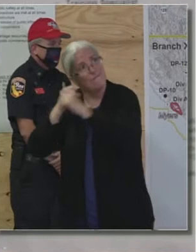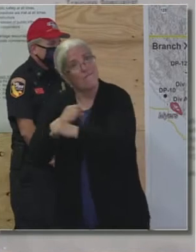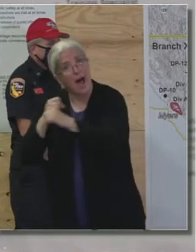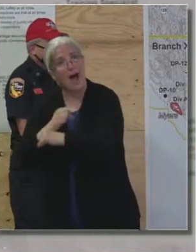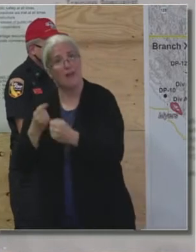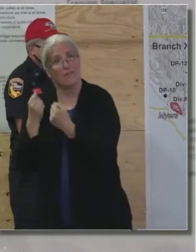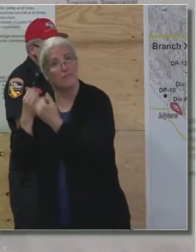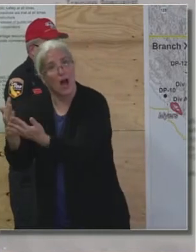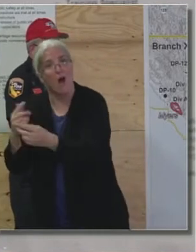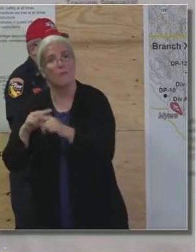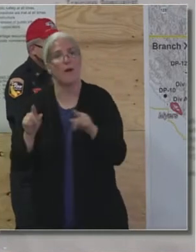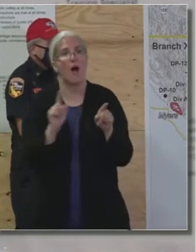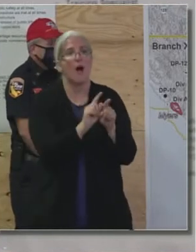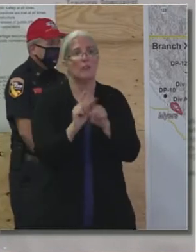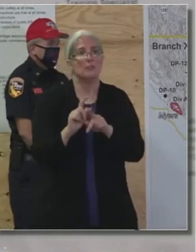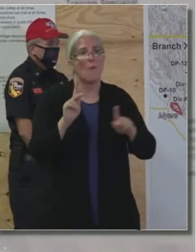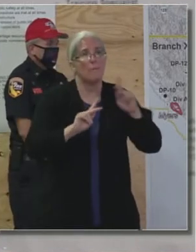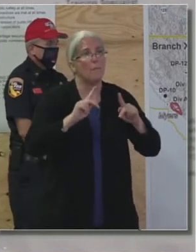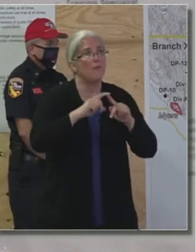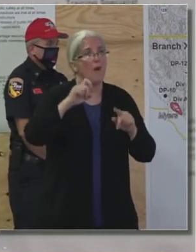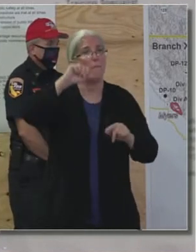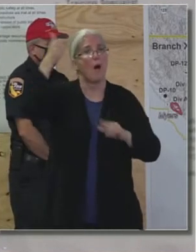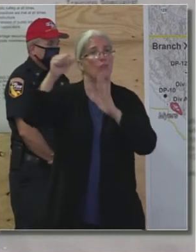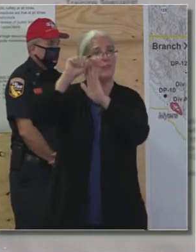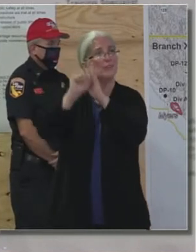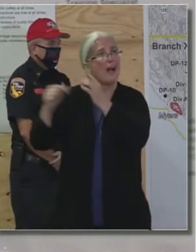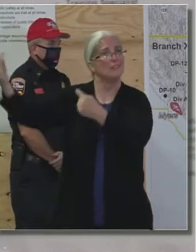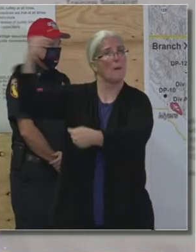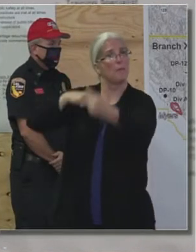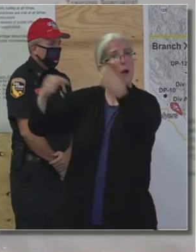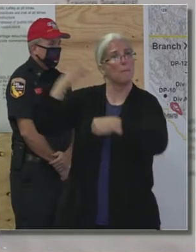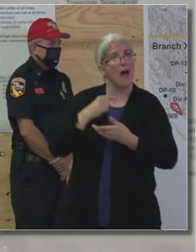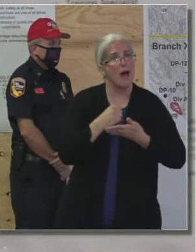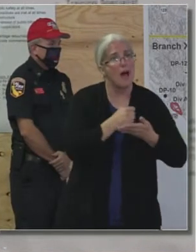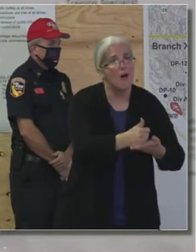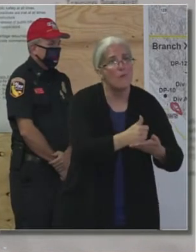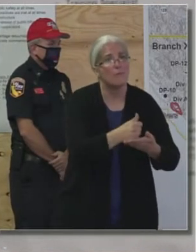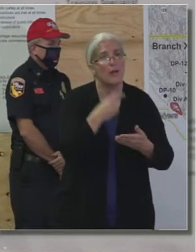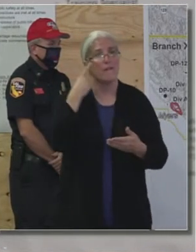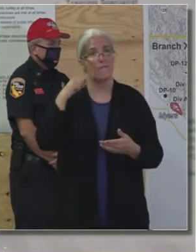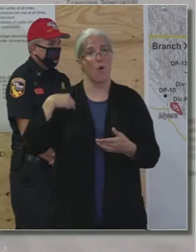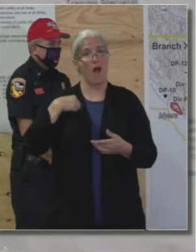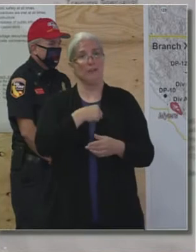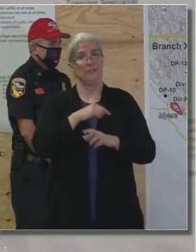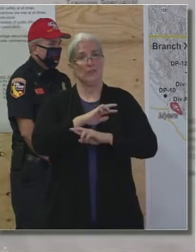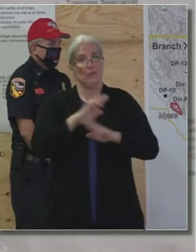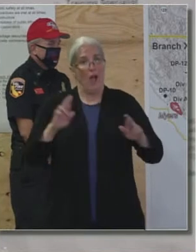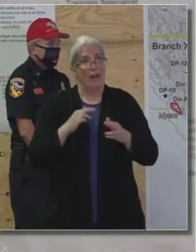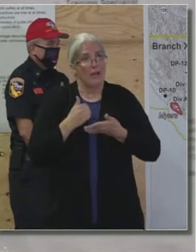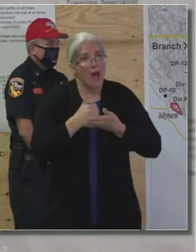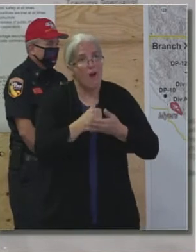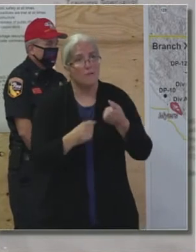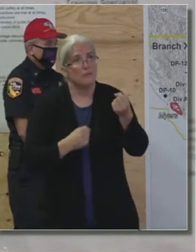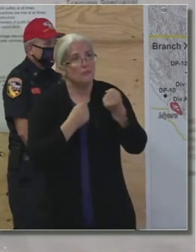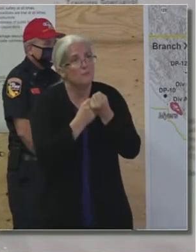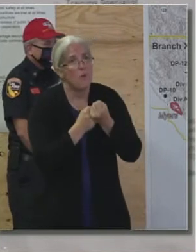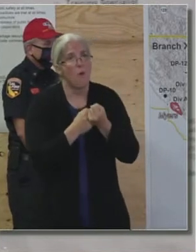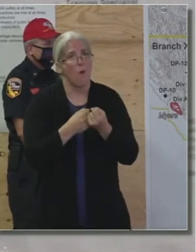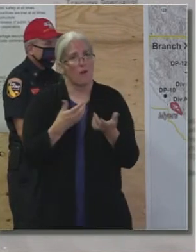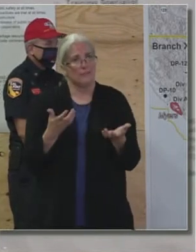fuera del estado fuera de la zona son todos que están apoyando a las personas que están en el campo